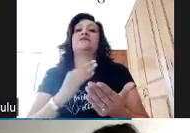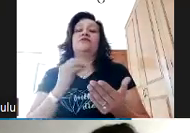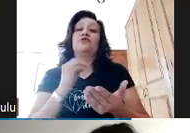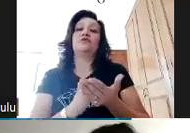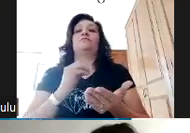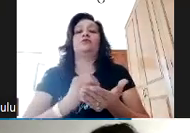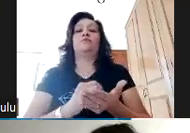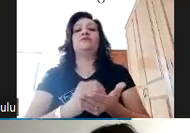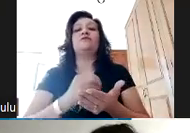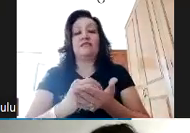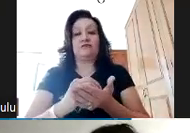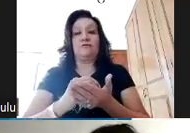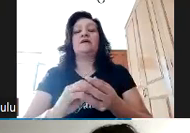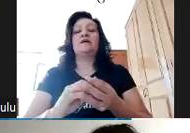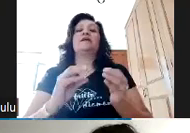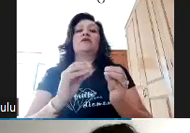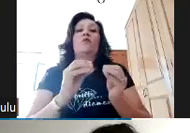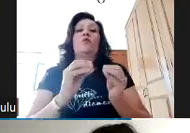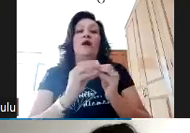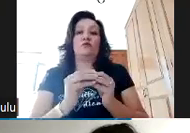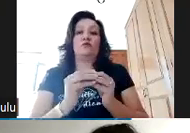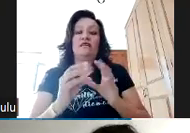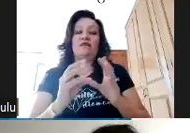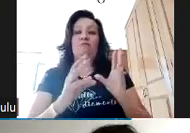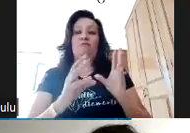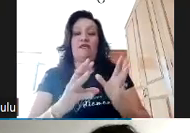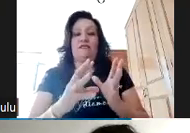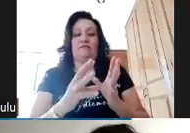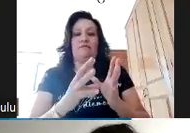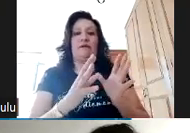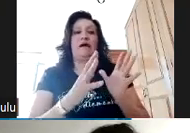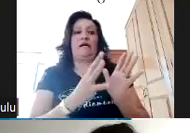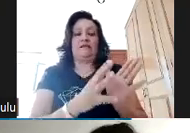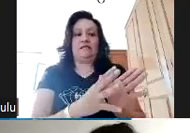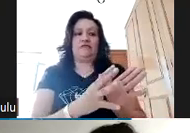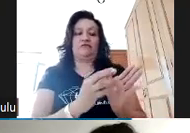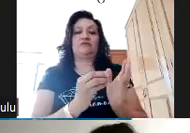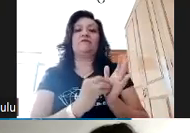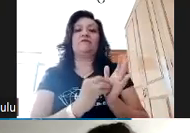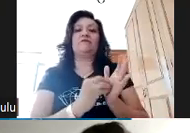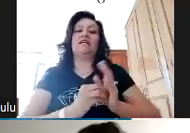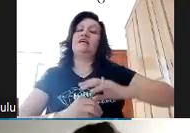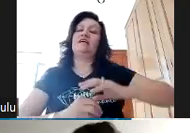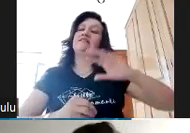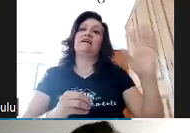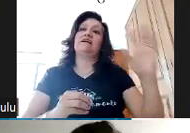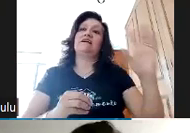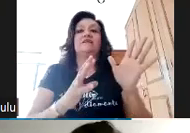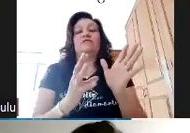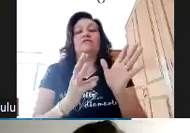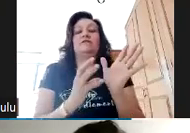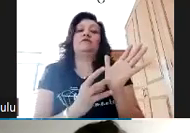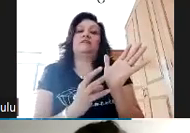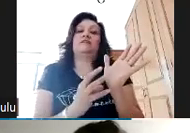con nuestro prospecto erizo cuando él empiece a decirlo Sabes qué es que